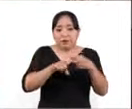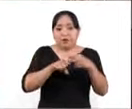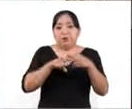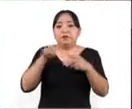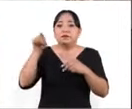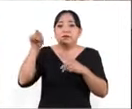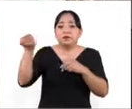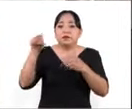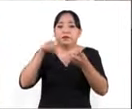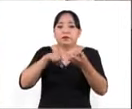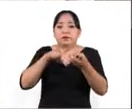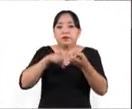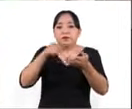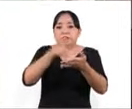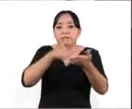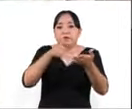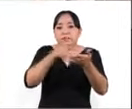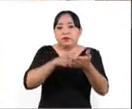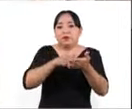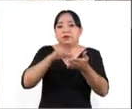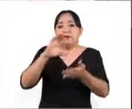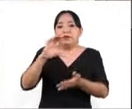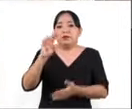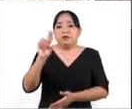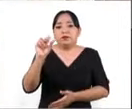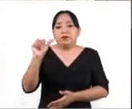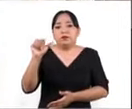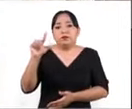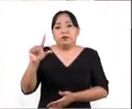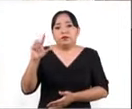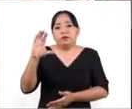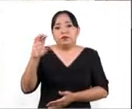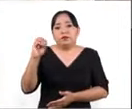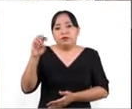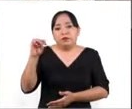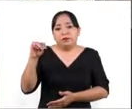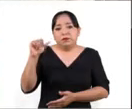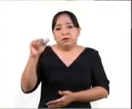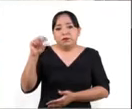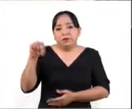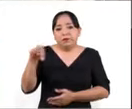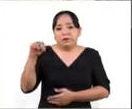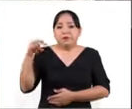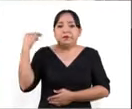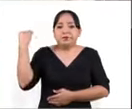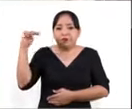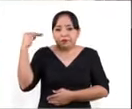de Cualcomán, en Michoacán. Desde el Centro de Comando,